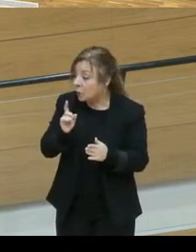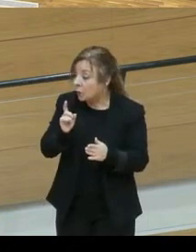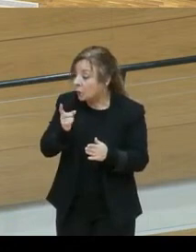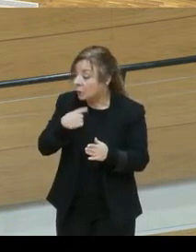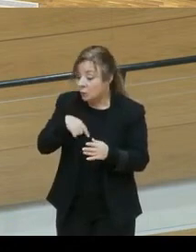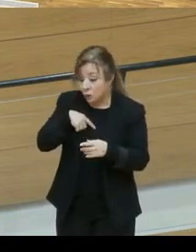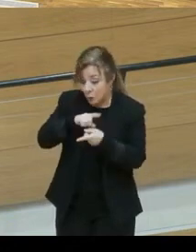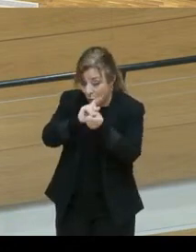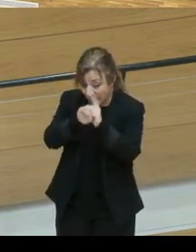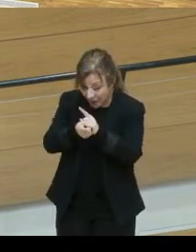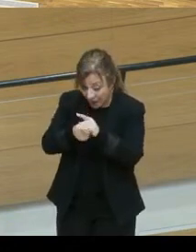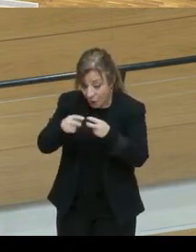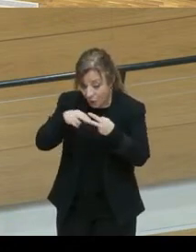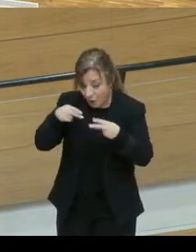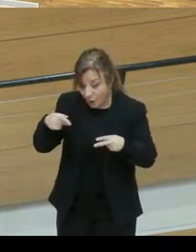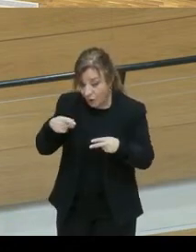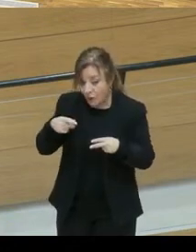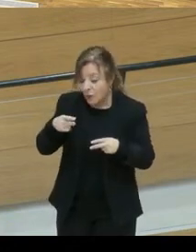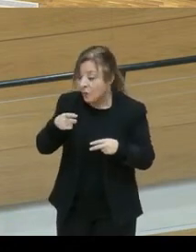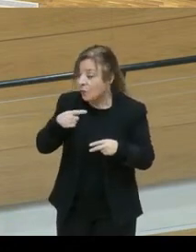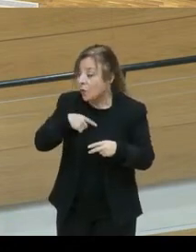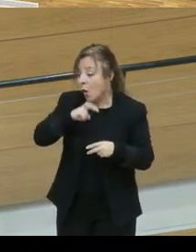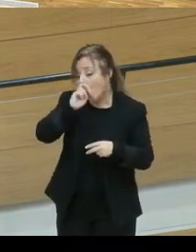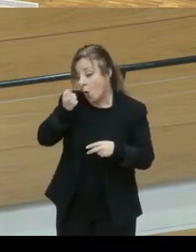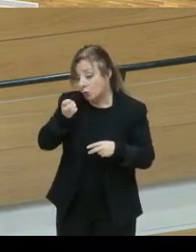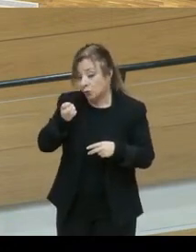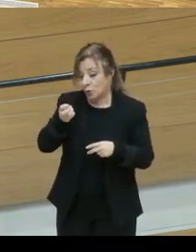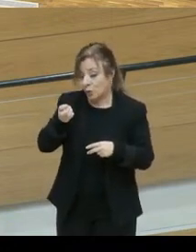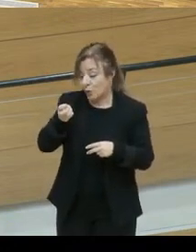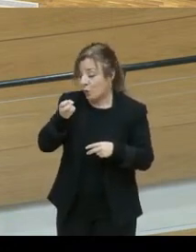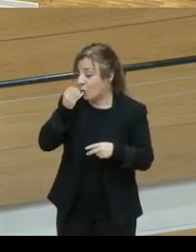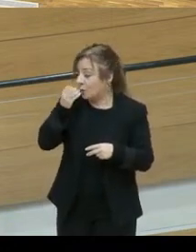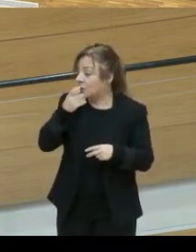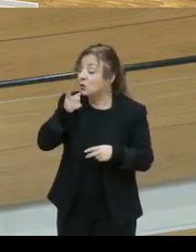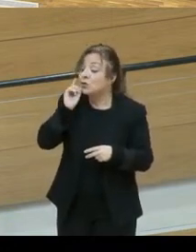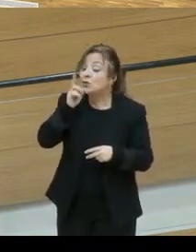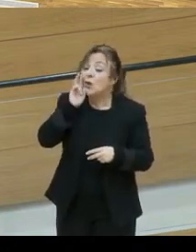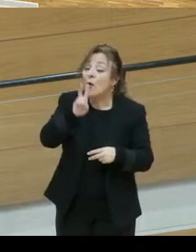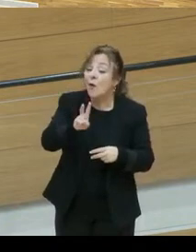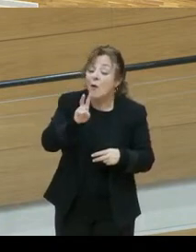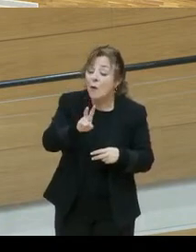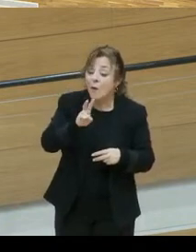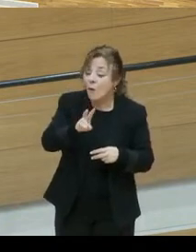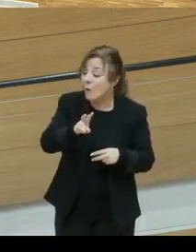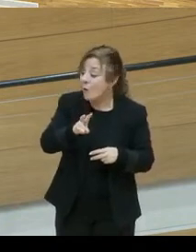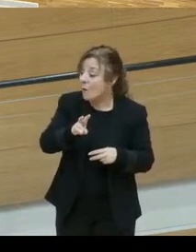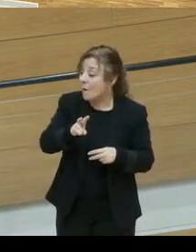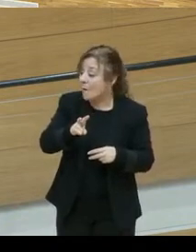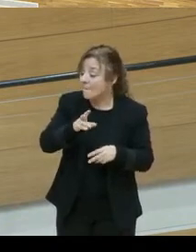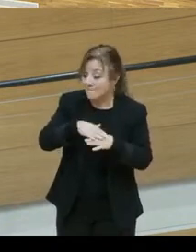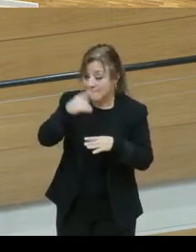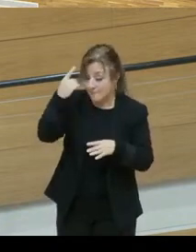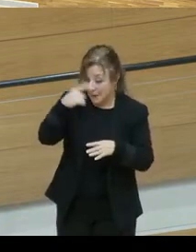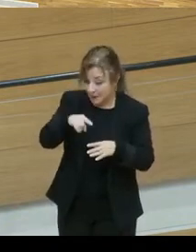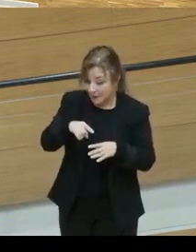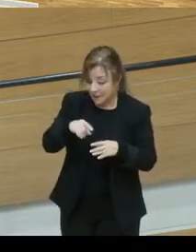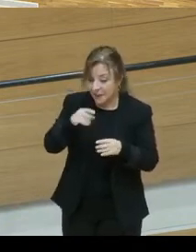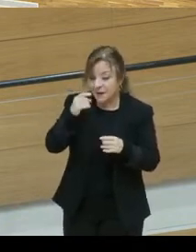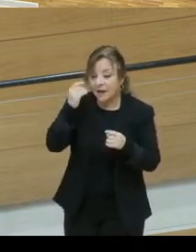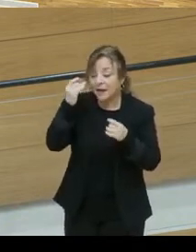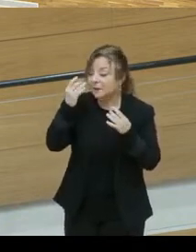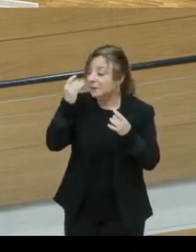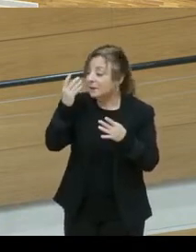hemos modificado con esos genes, hemos modificado otros organismos, y lo que estamos viendo simplemente es, para saber la actividad de esos